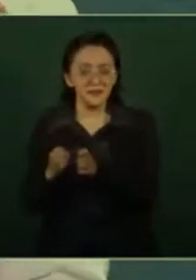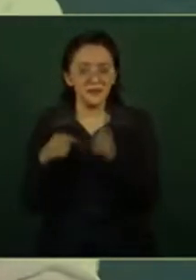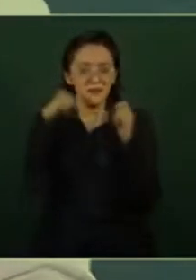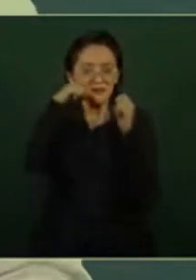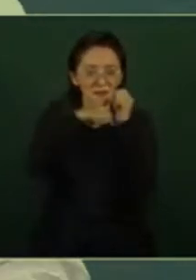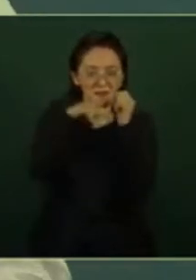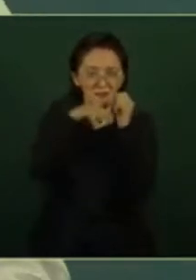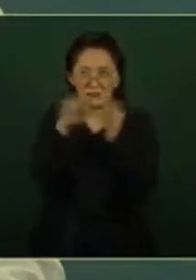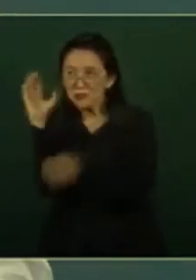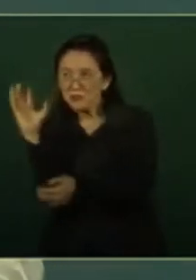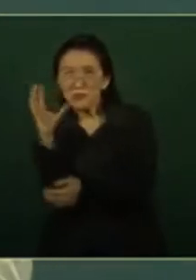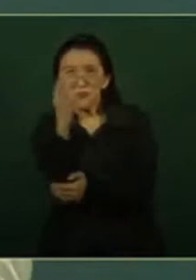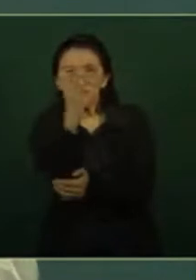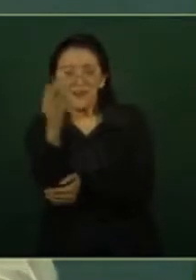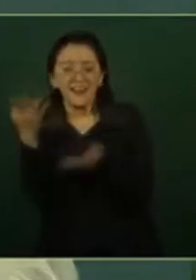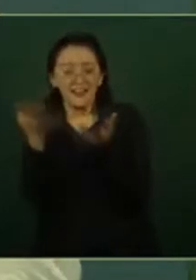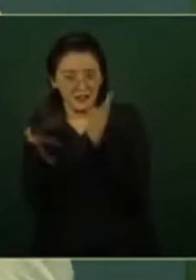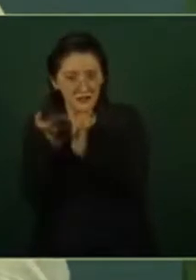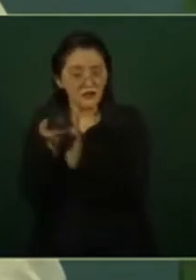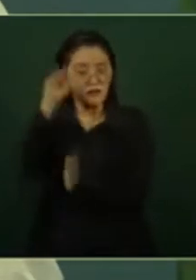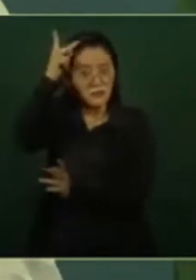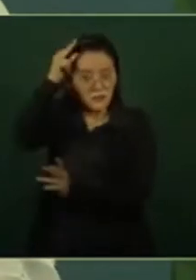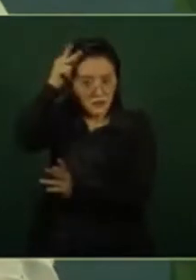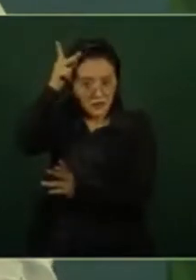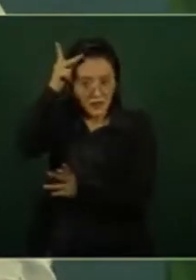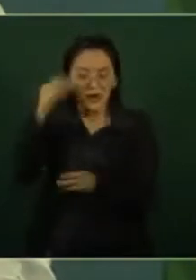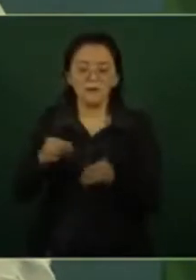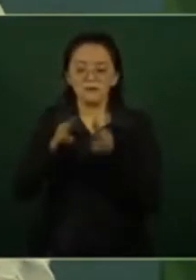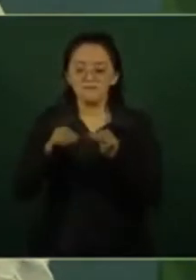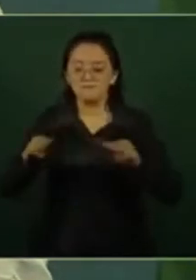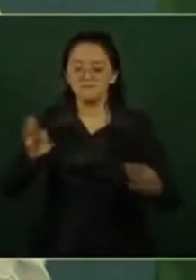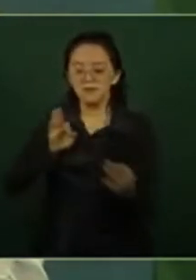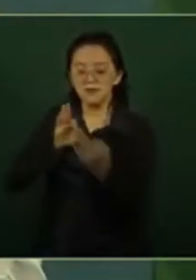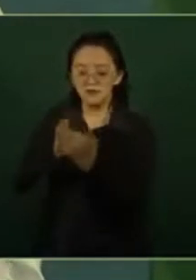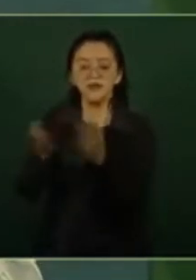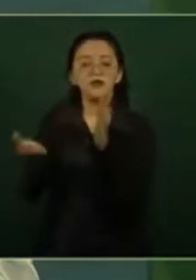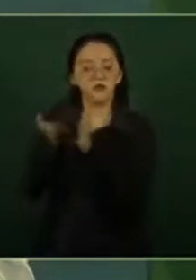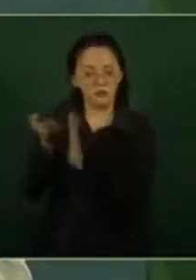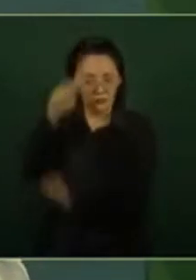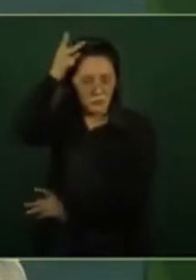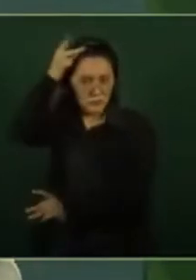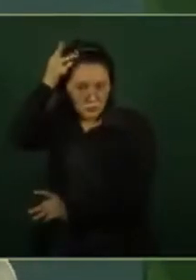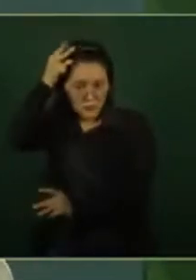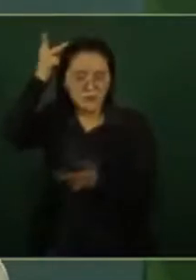construyó Porfirio Díaz, y el malecón que lo construyó Porfirio Díaz, y